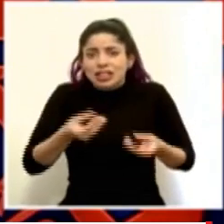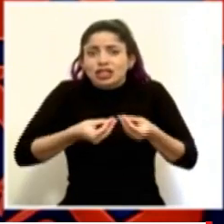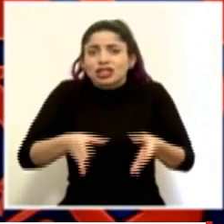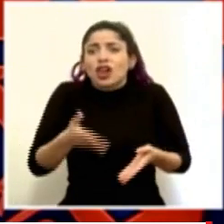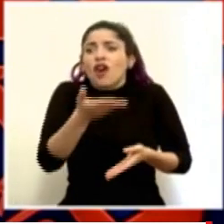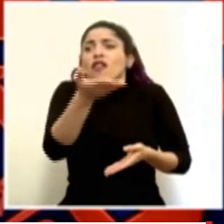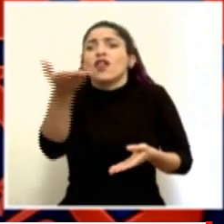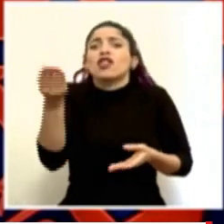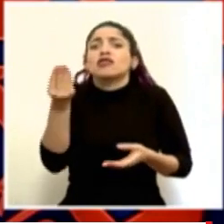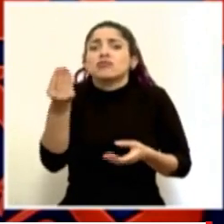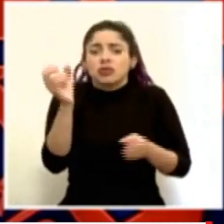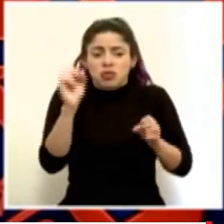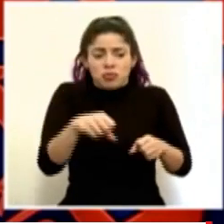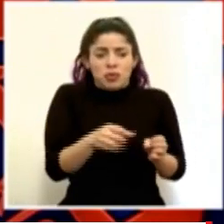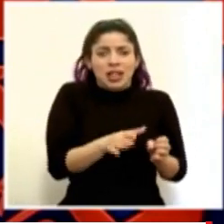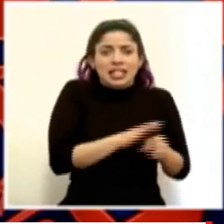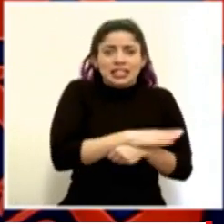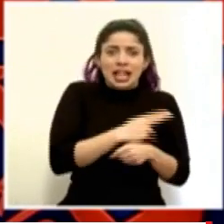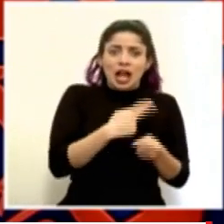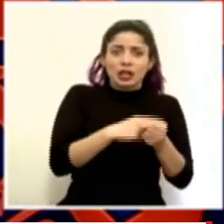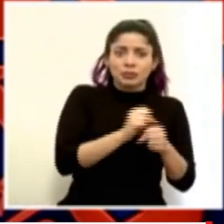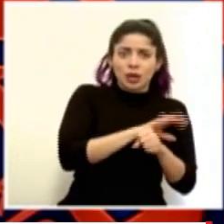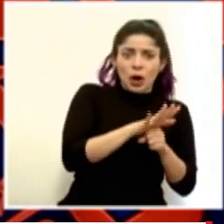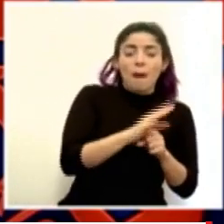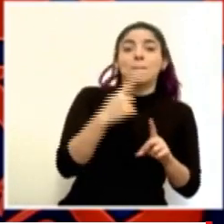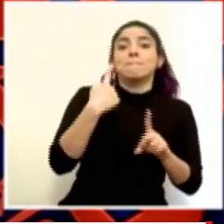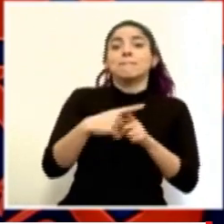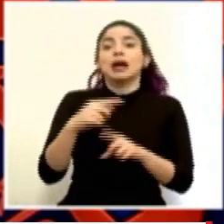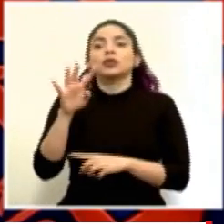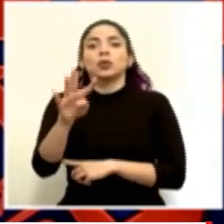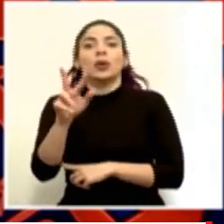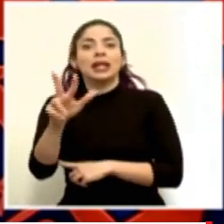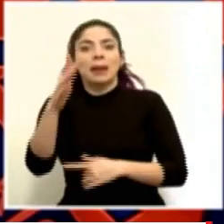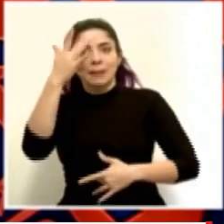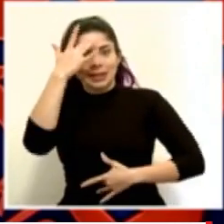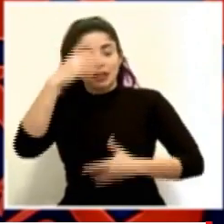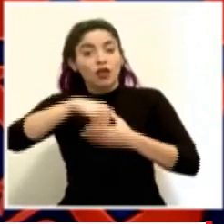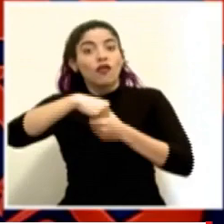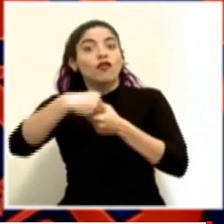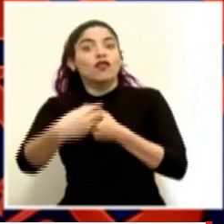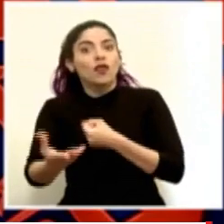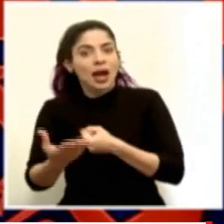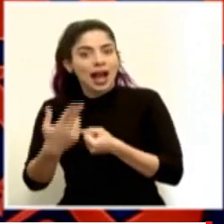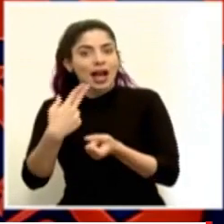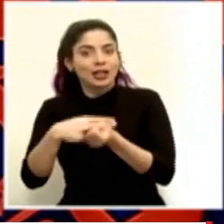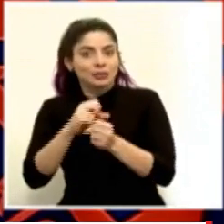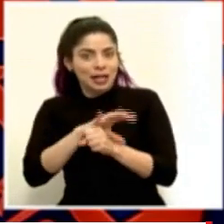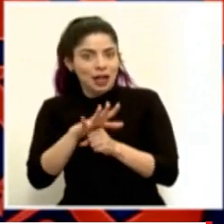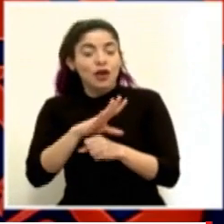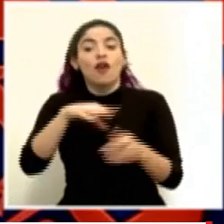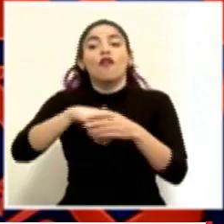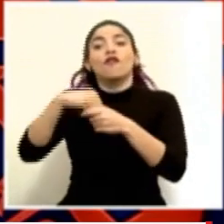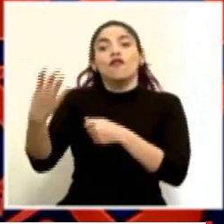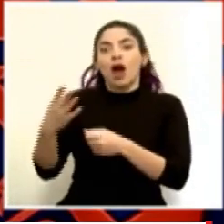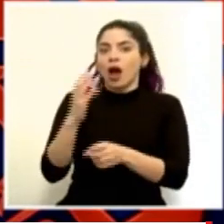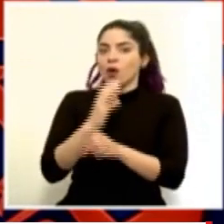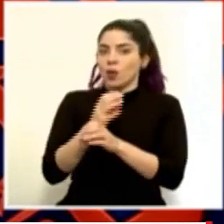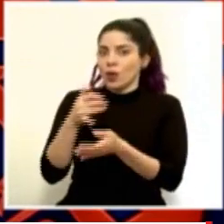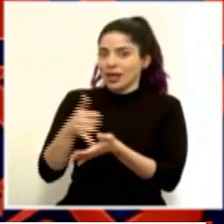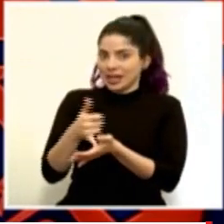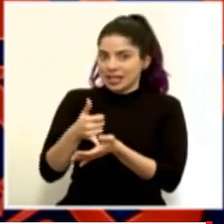sobra para saturar SEACO y tener 43 pacientes fuera de SEACO y fuera de cuidados